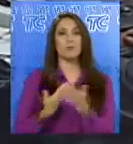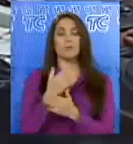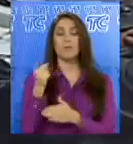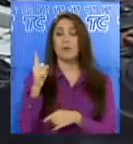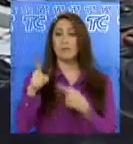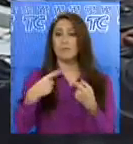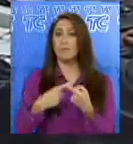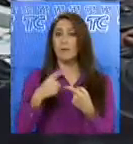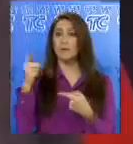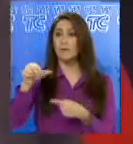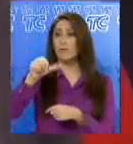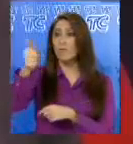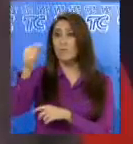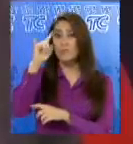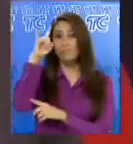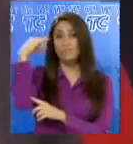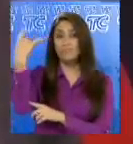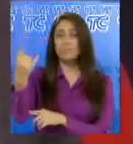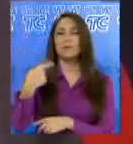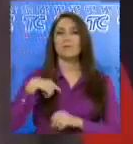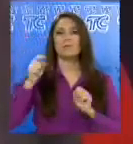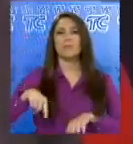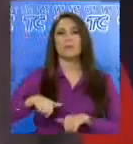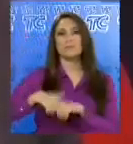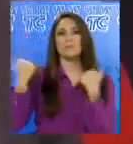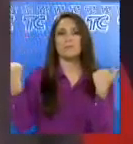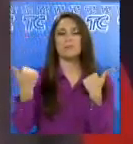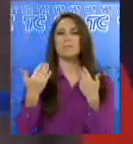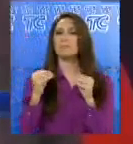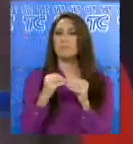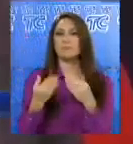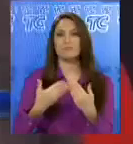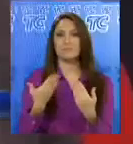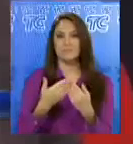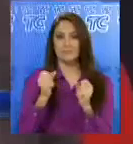como causal de divorcio. Siendo un concepto más amplio,